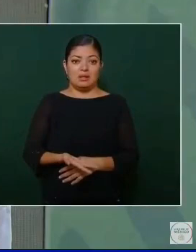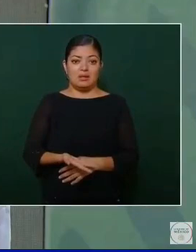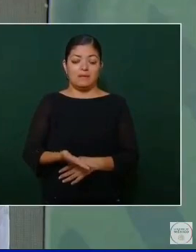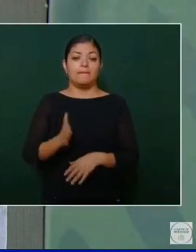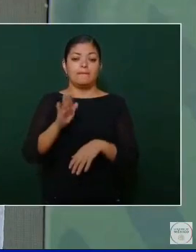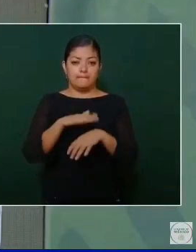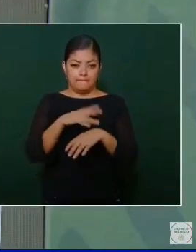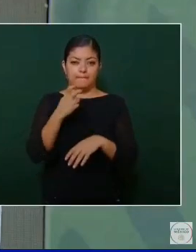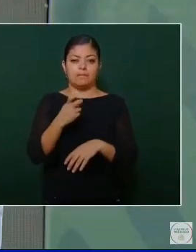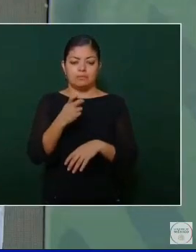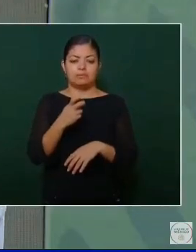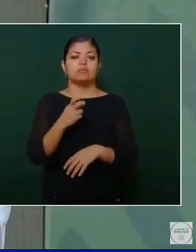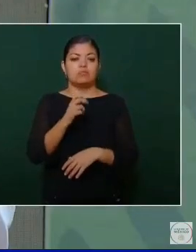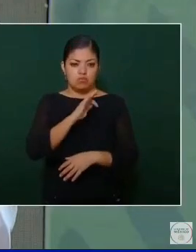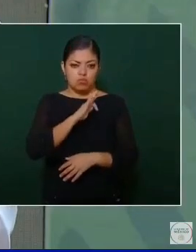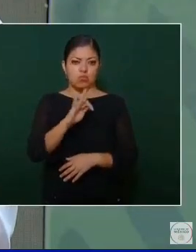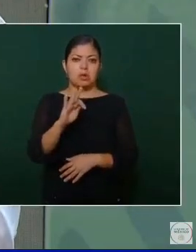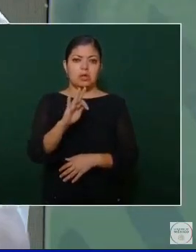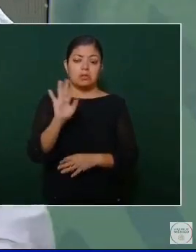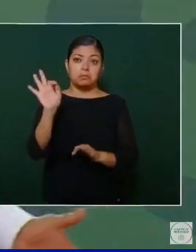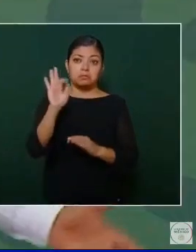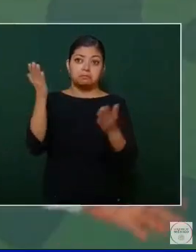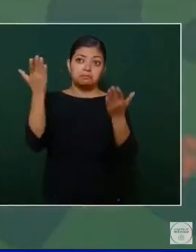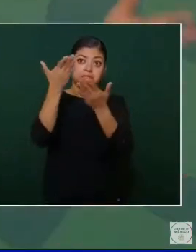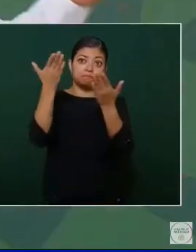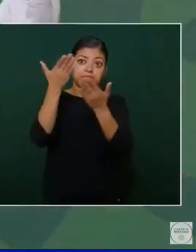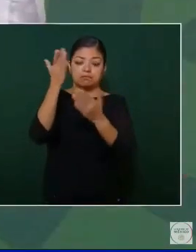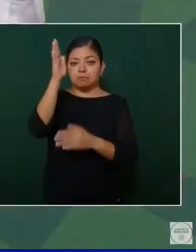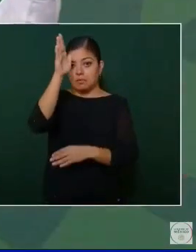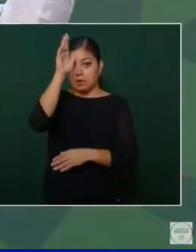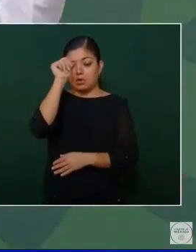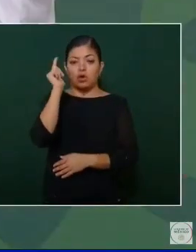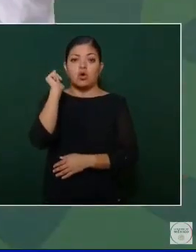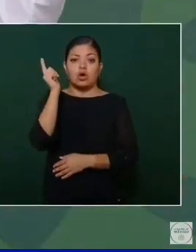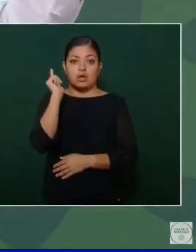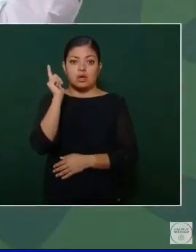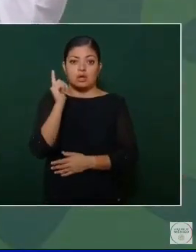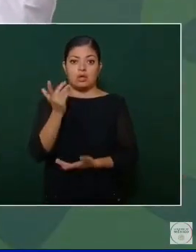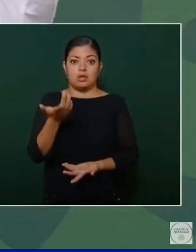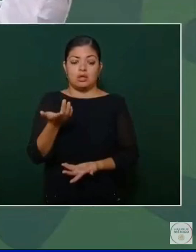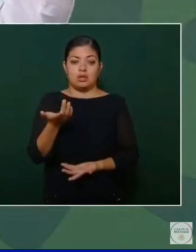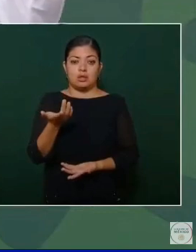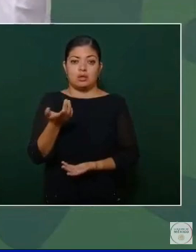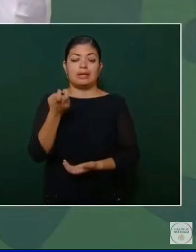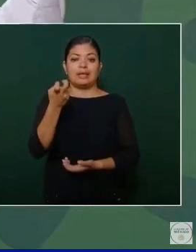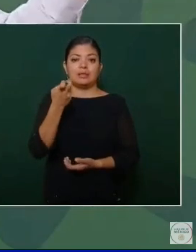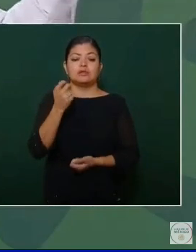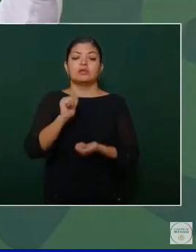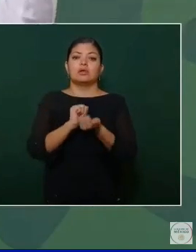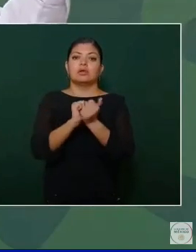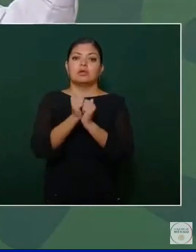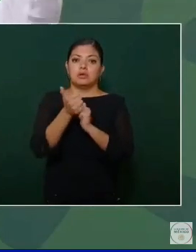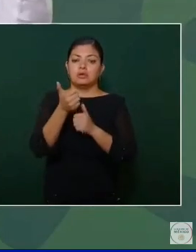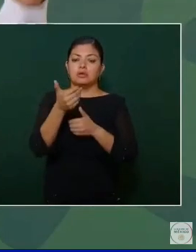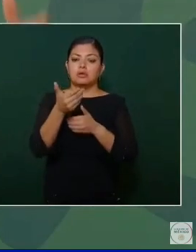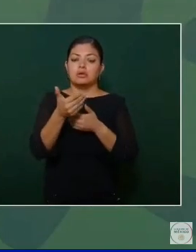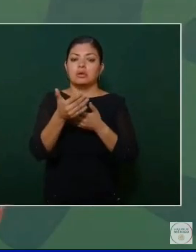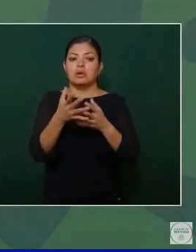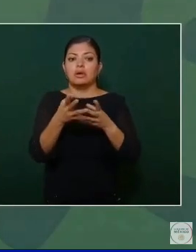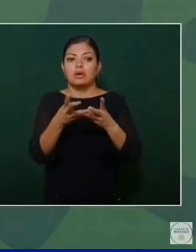Entonces, sí es posible que haya un acuerdo y esto va a cambiar el ambiente